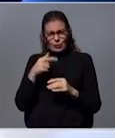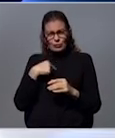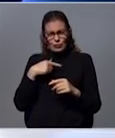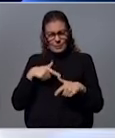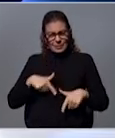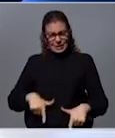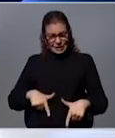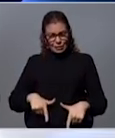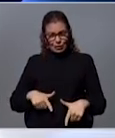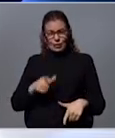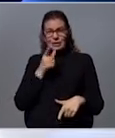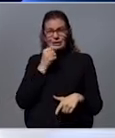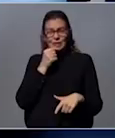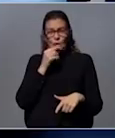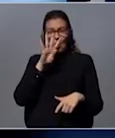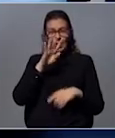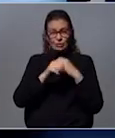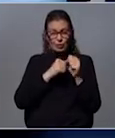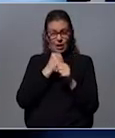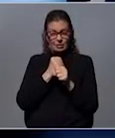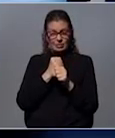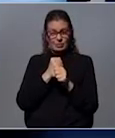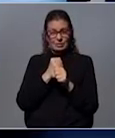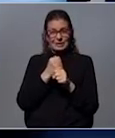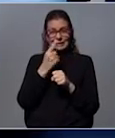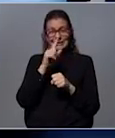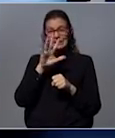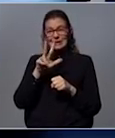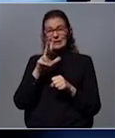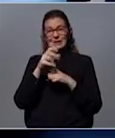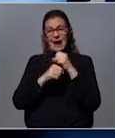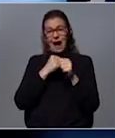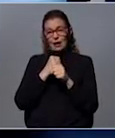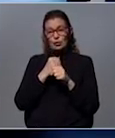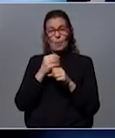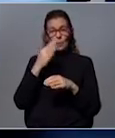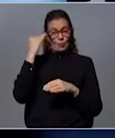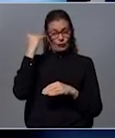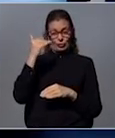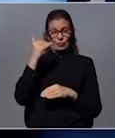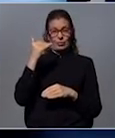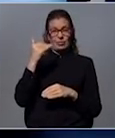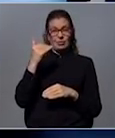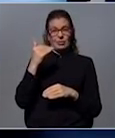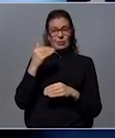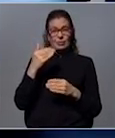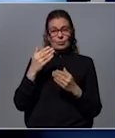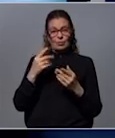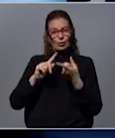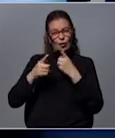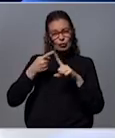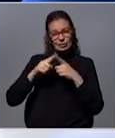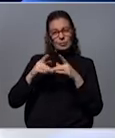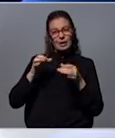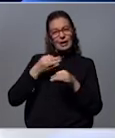ministro del interior 4 años y 13 años profesor de la escuela nacional de policía junto con otros profesores de la universidad la república porque habíamos hecho un convenio de